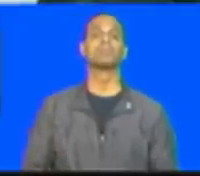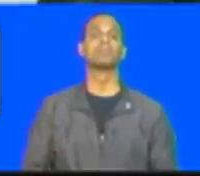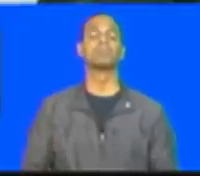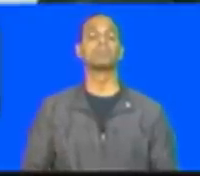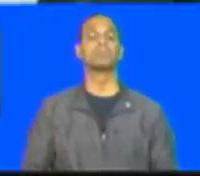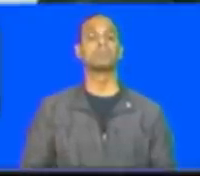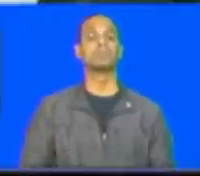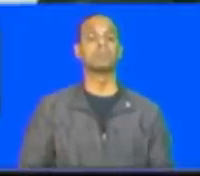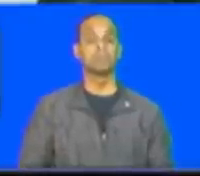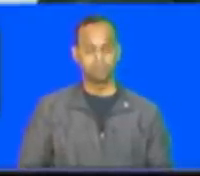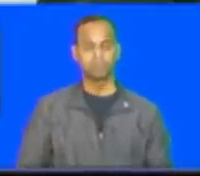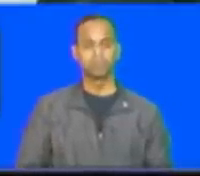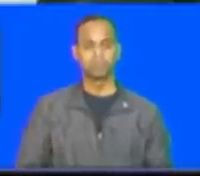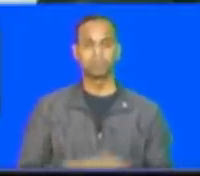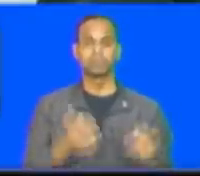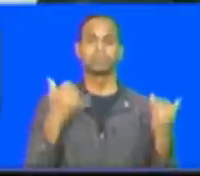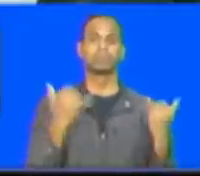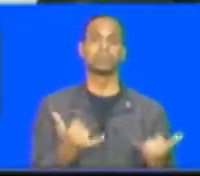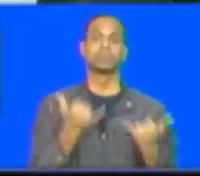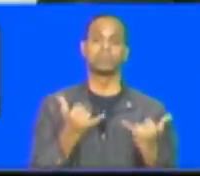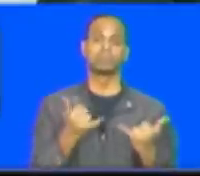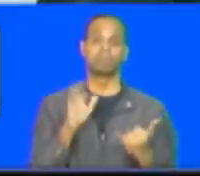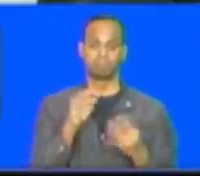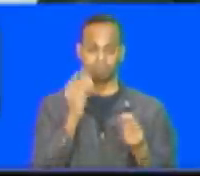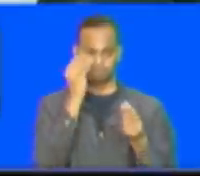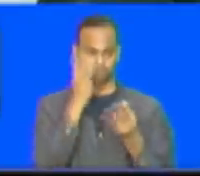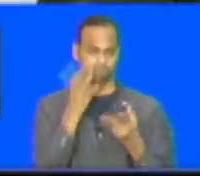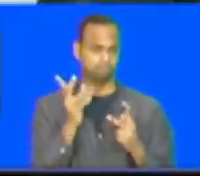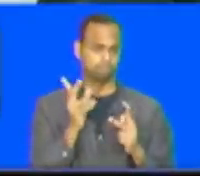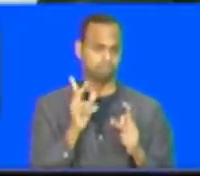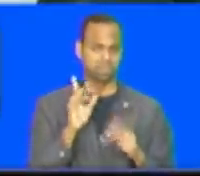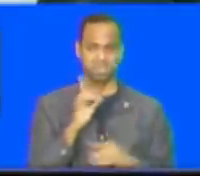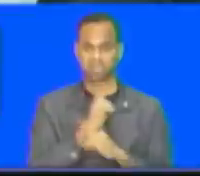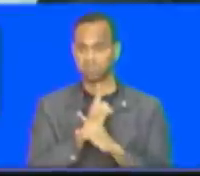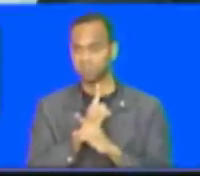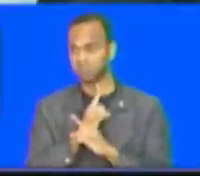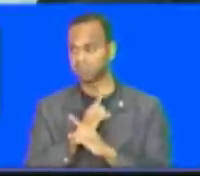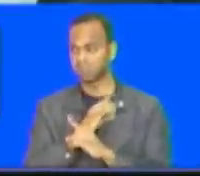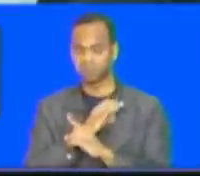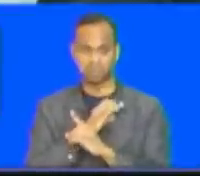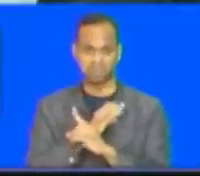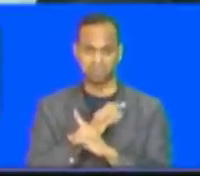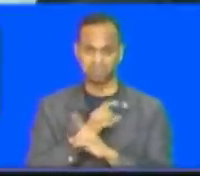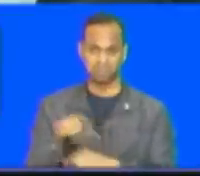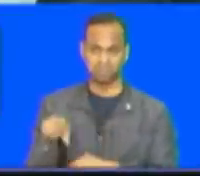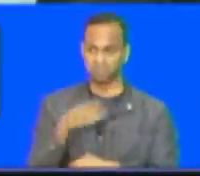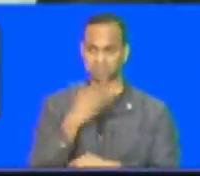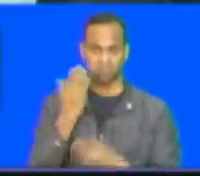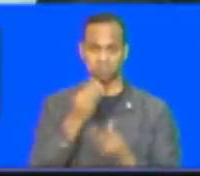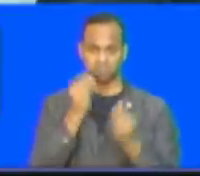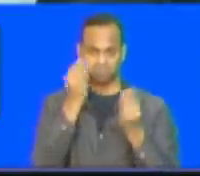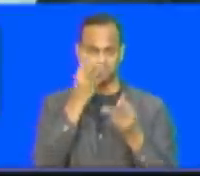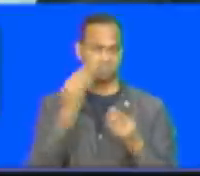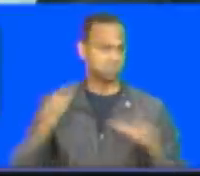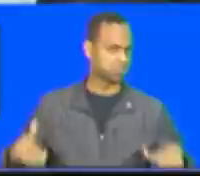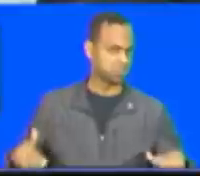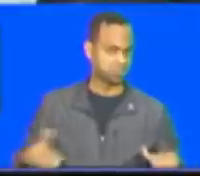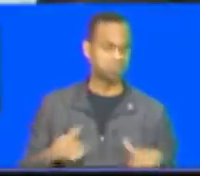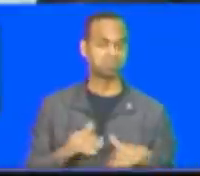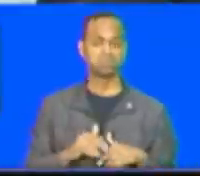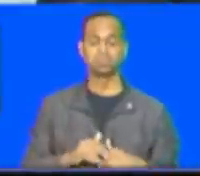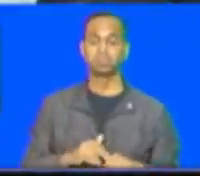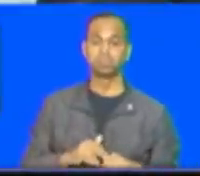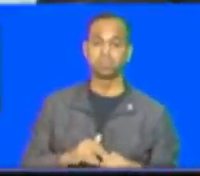En estos momentos no tengo esa cifra, no sé si la Defensa Civil tiene alguna información, no tiene ninguna información la Defensa Civil.